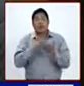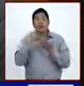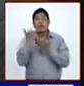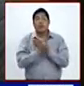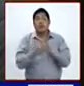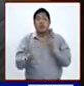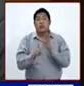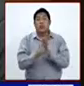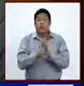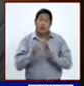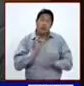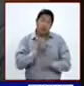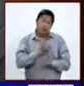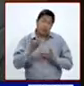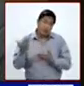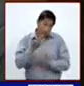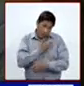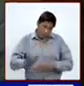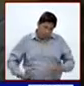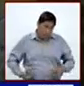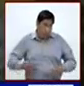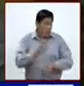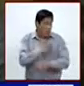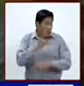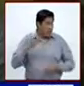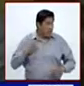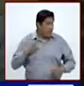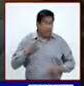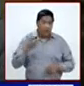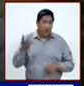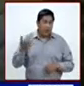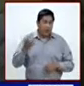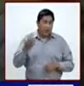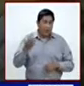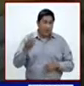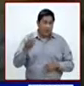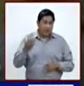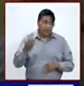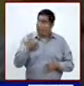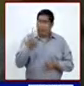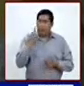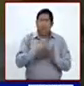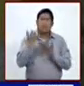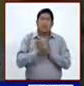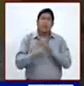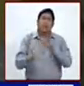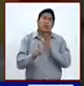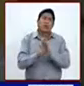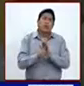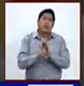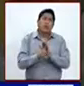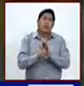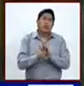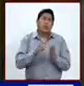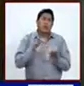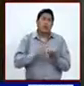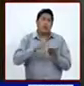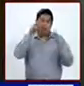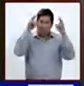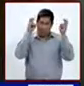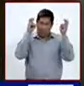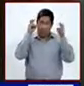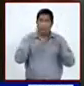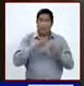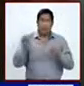ley aquí a nuestro presidente de la Cámara de Diputados, ¿no? Un proyecto de ley, en este caso, que